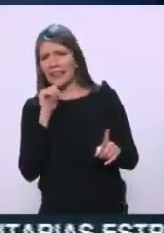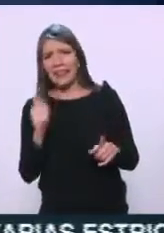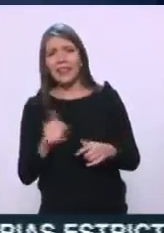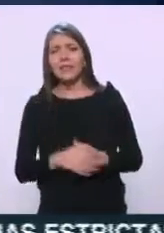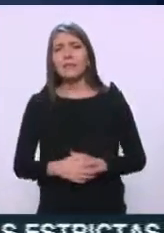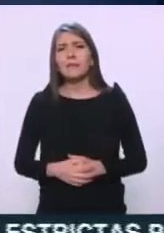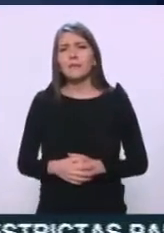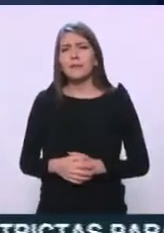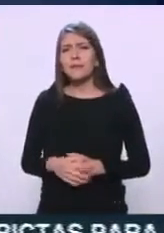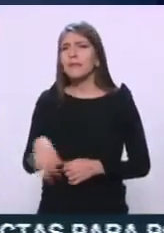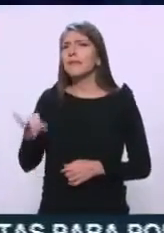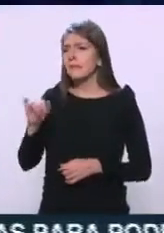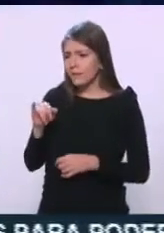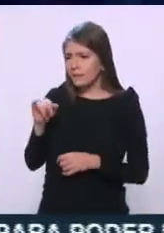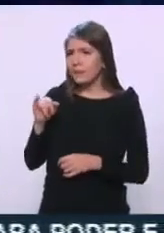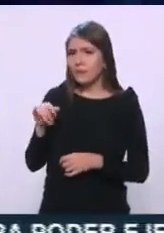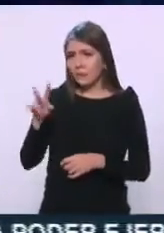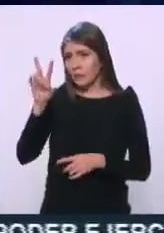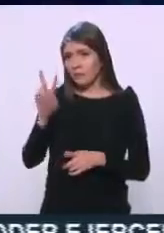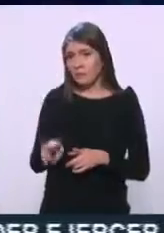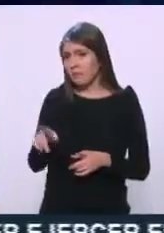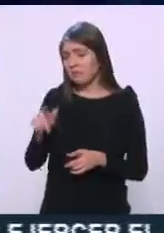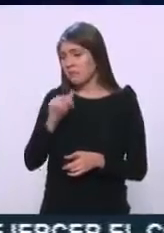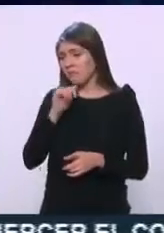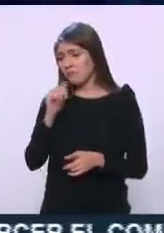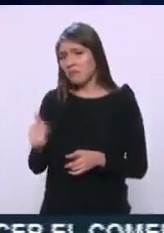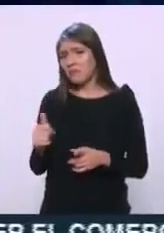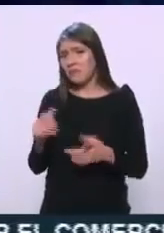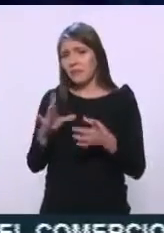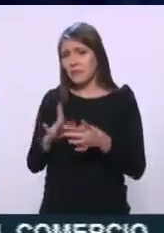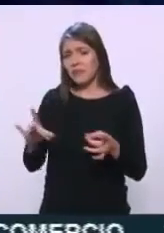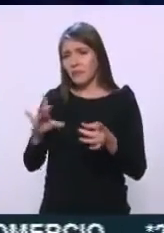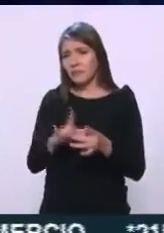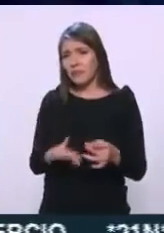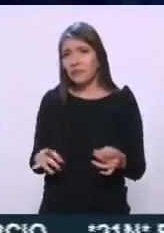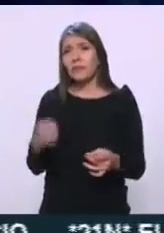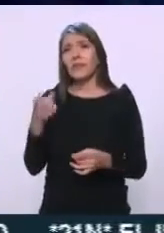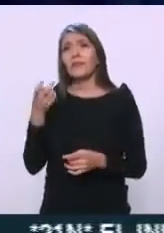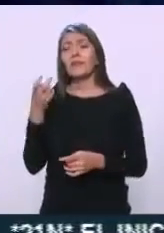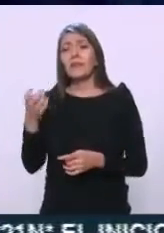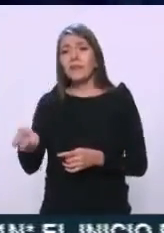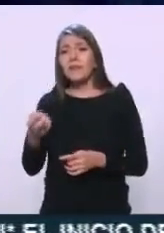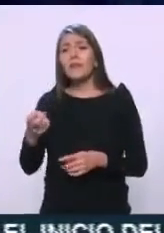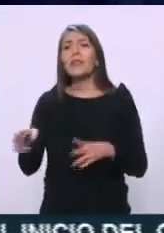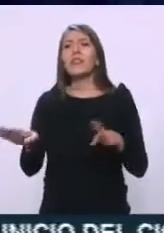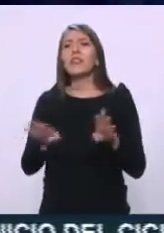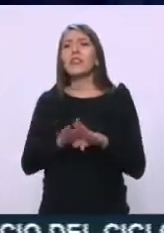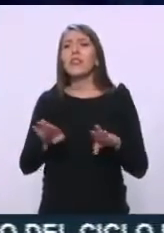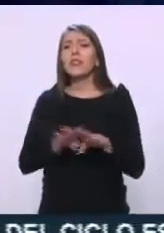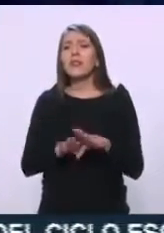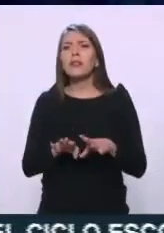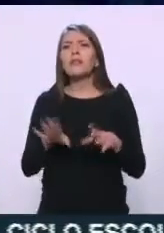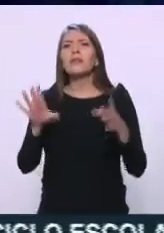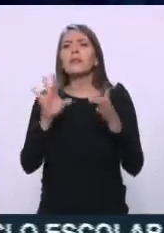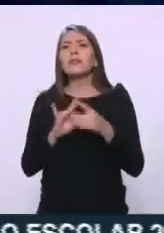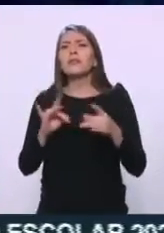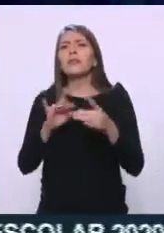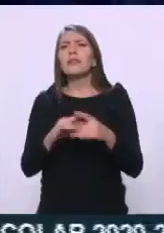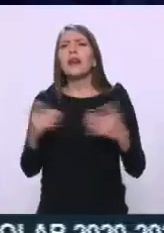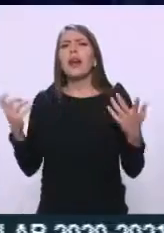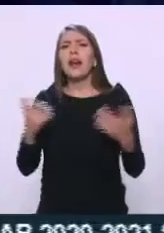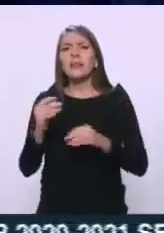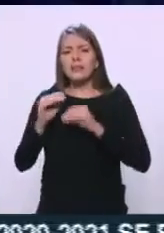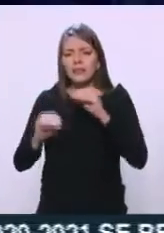es histórico porque al final de cuentas de alguna manera marcará, me parece, precisamente lo que significa la fabricación